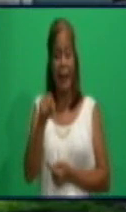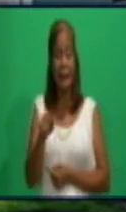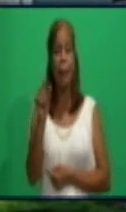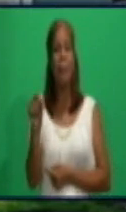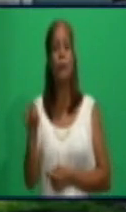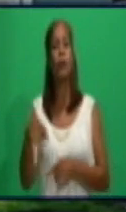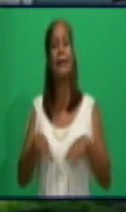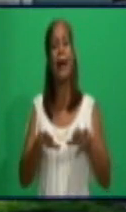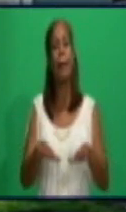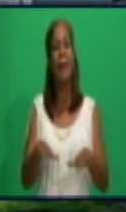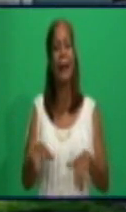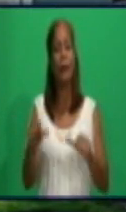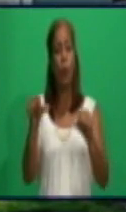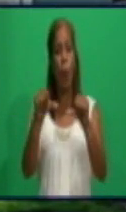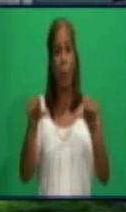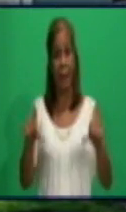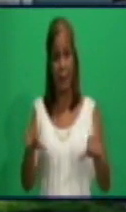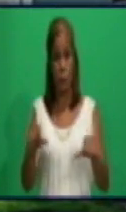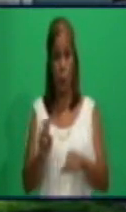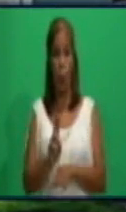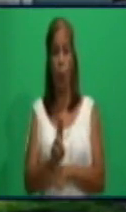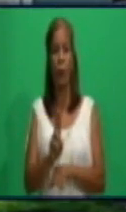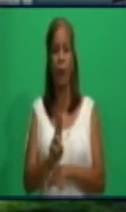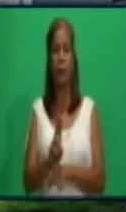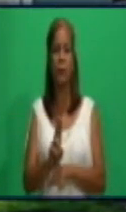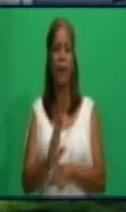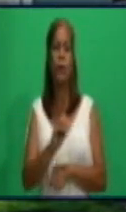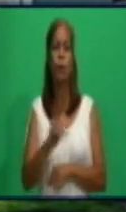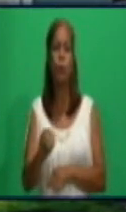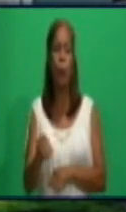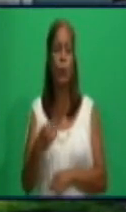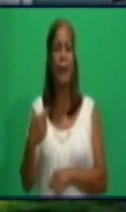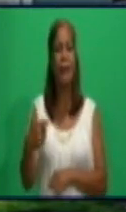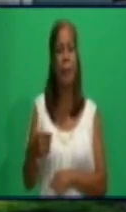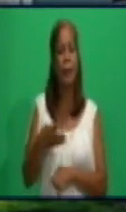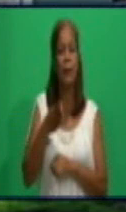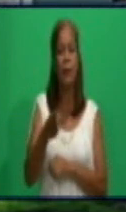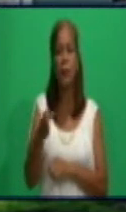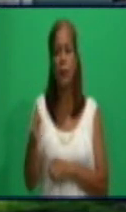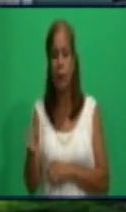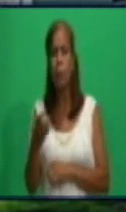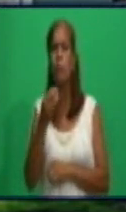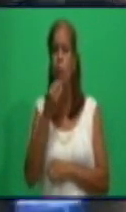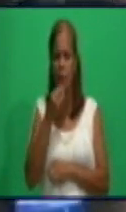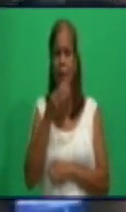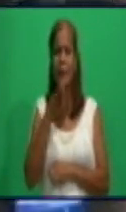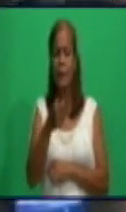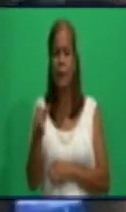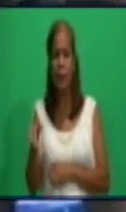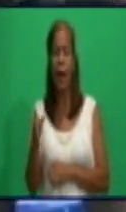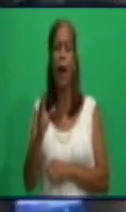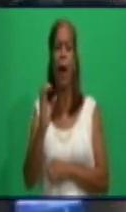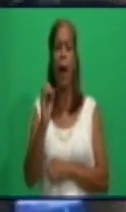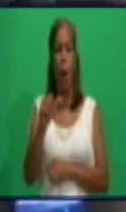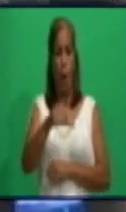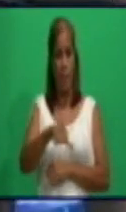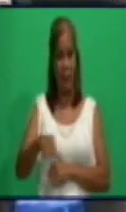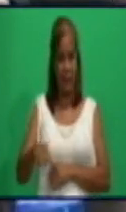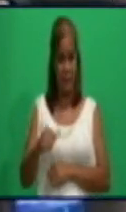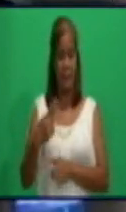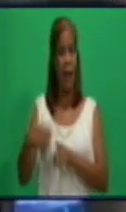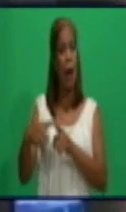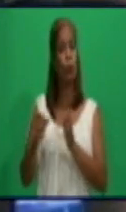para realizar este tipo de trámite? ¿Si se pueden o no ir a operar a otra provincia, doctor? A ver, las intervenciones quirúrgicas,